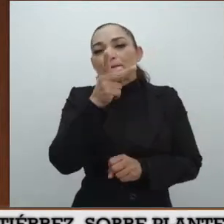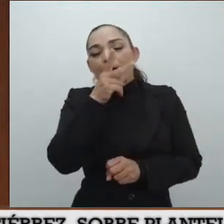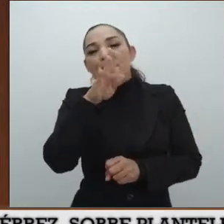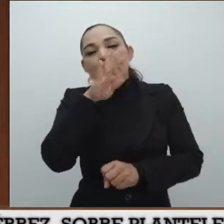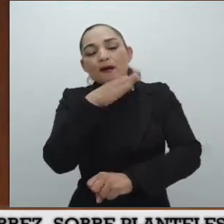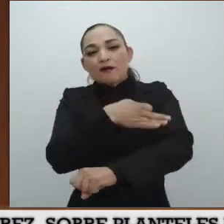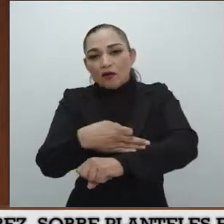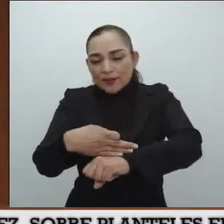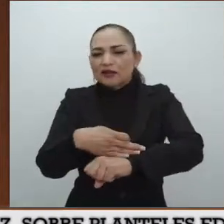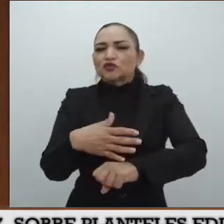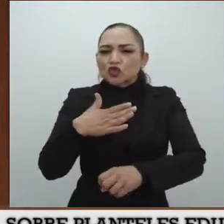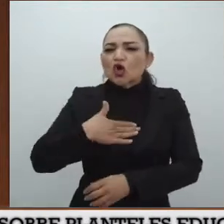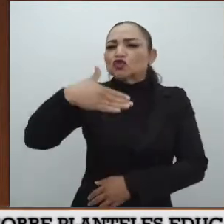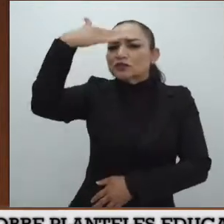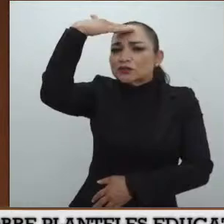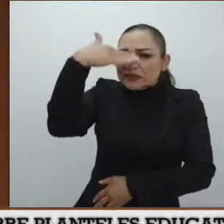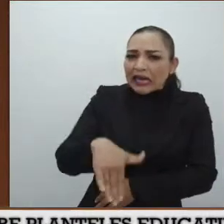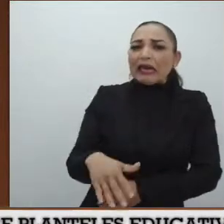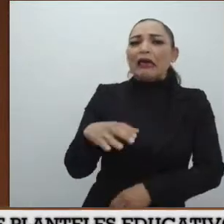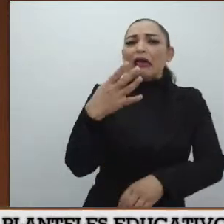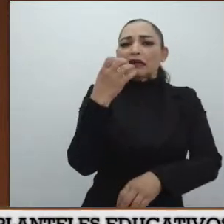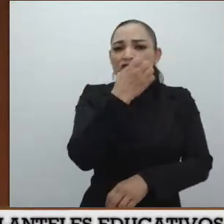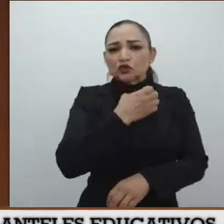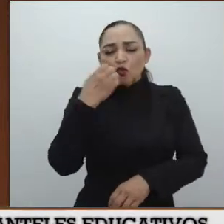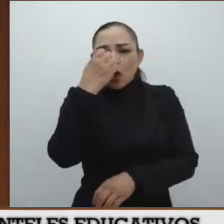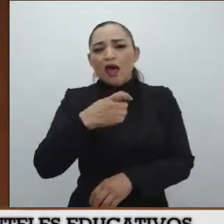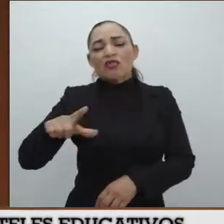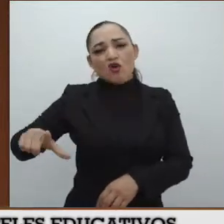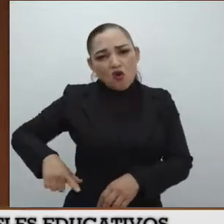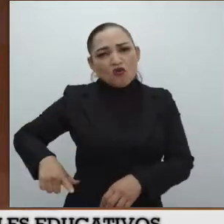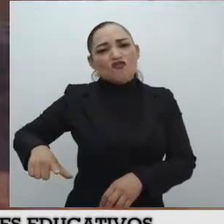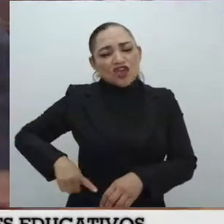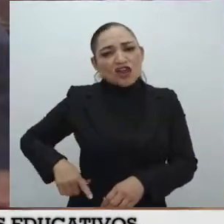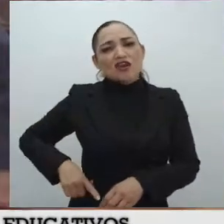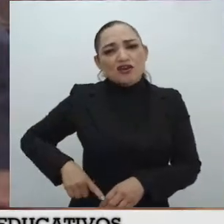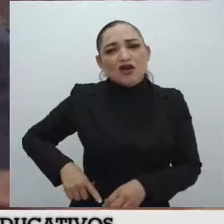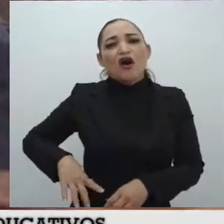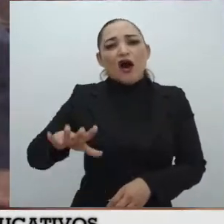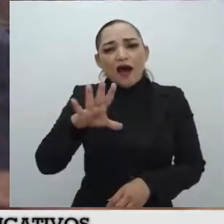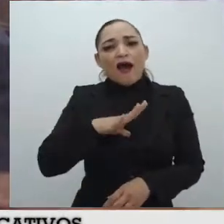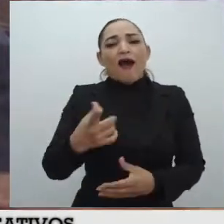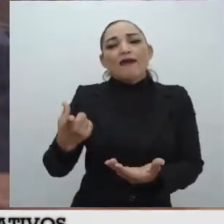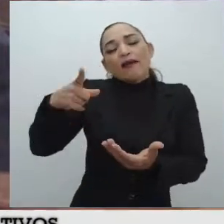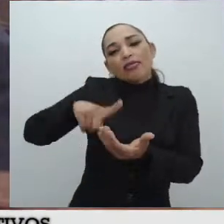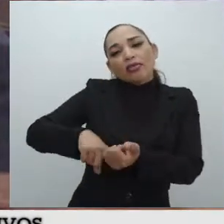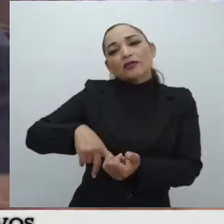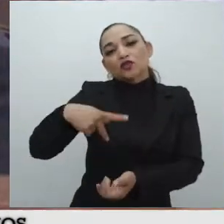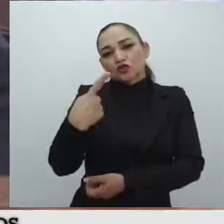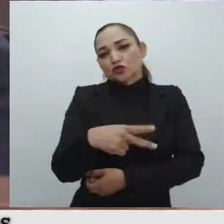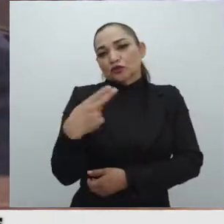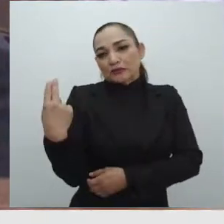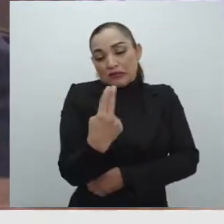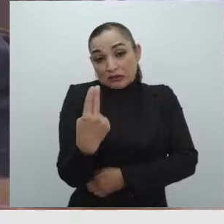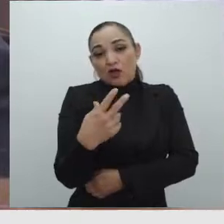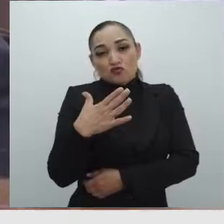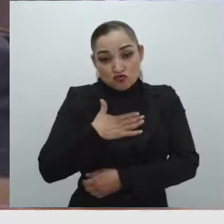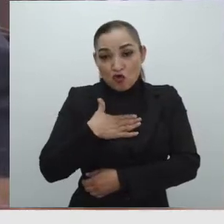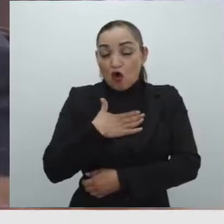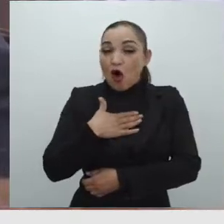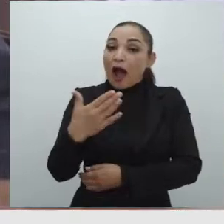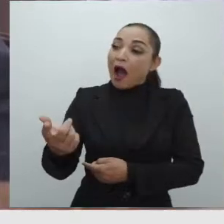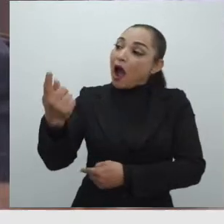una escuela pública. Yo vengo de escuela pública. Y en este